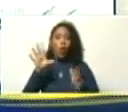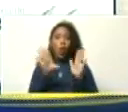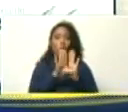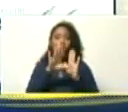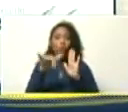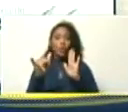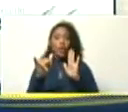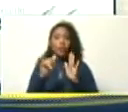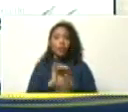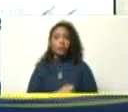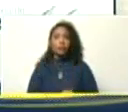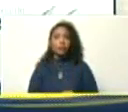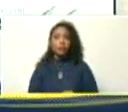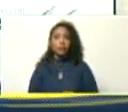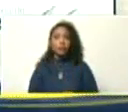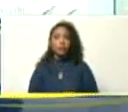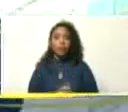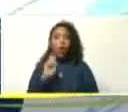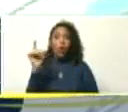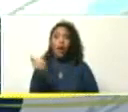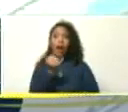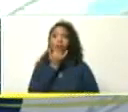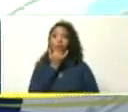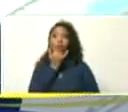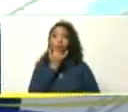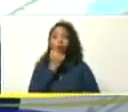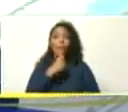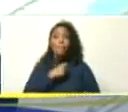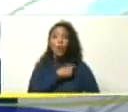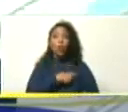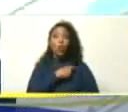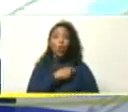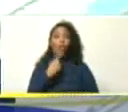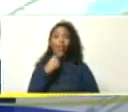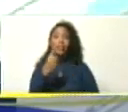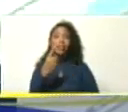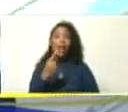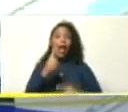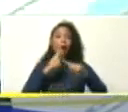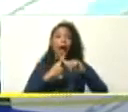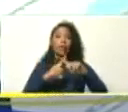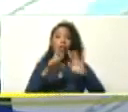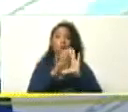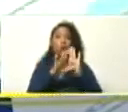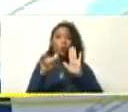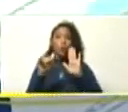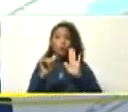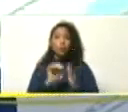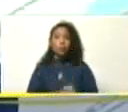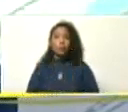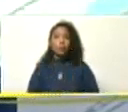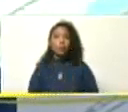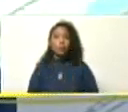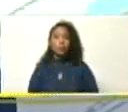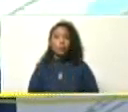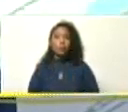constituyente. Es un error del protocolo decir ex constituyente.